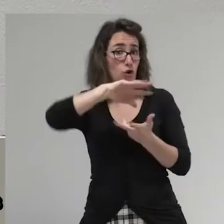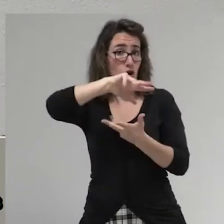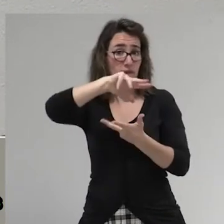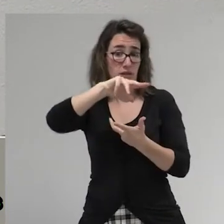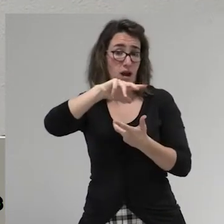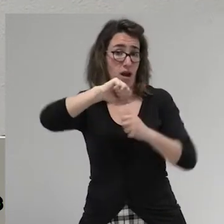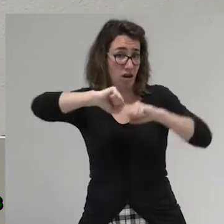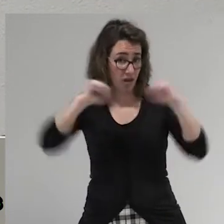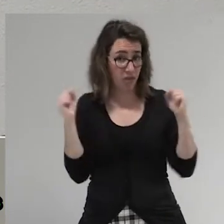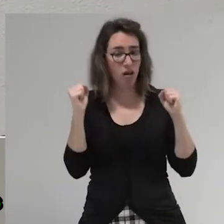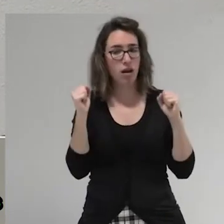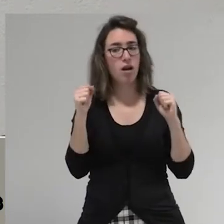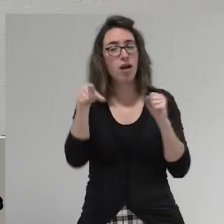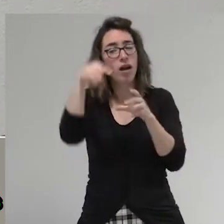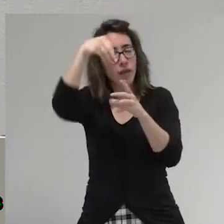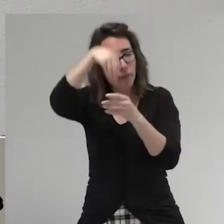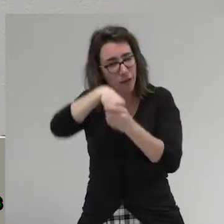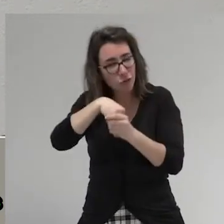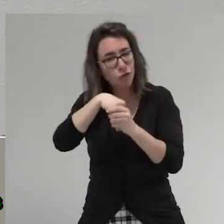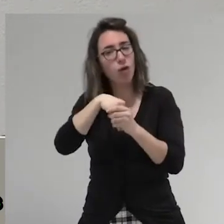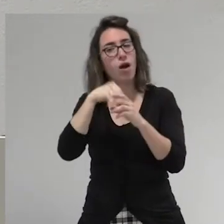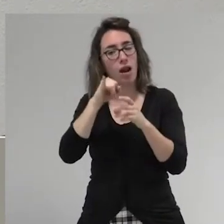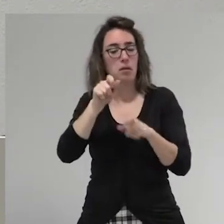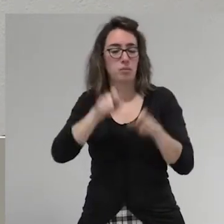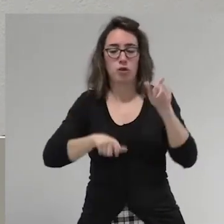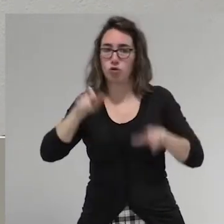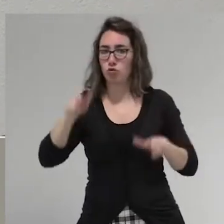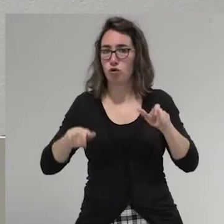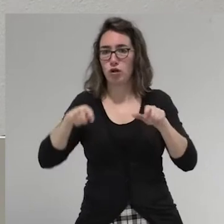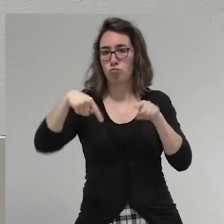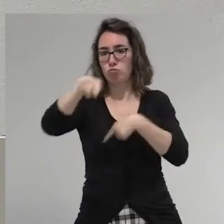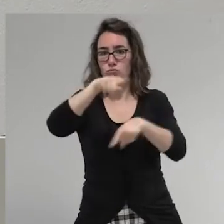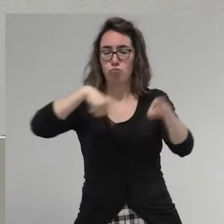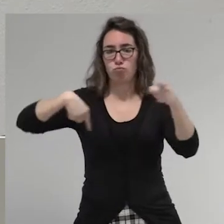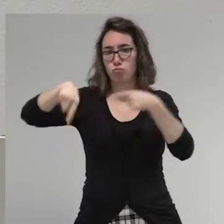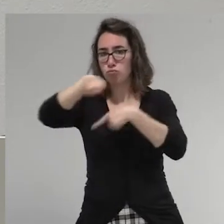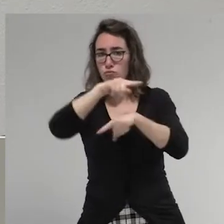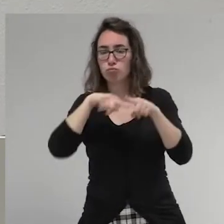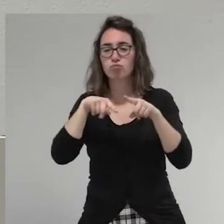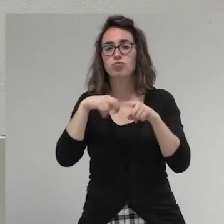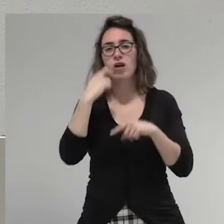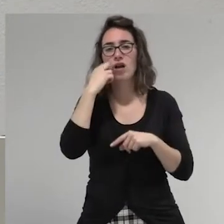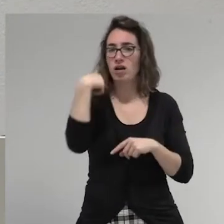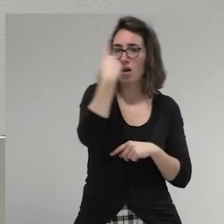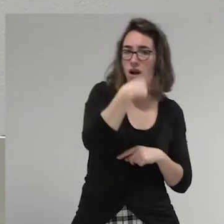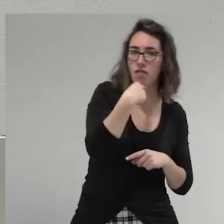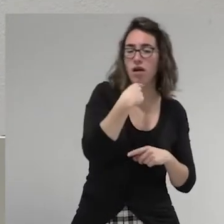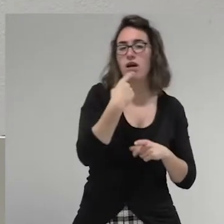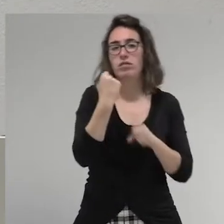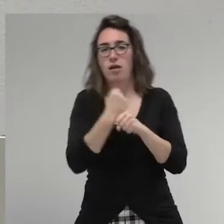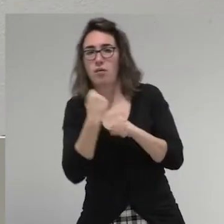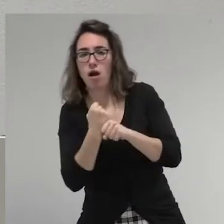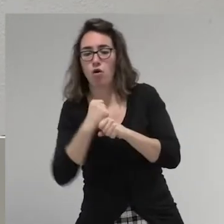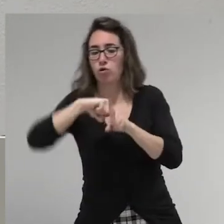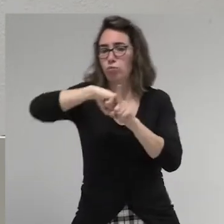interior circulan estas personas definidas por la relación entre raza, trabajo, superexplotación y privación